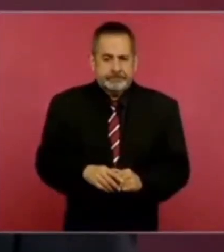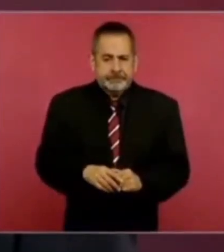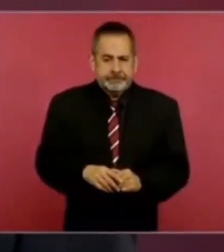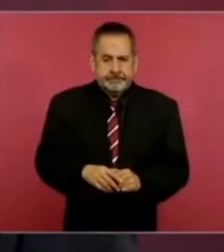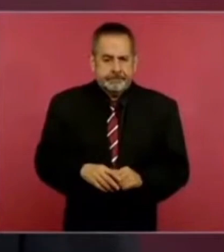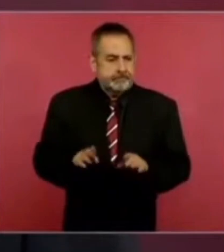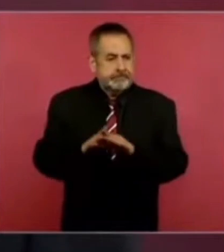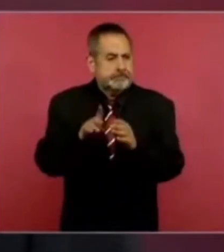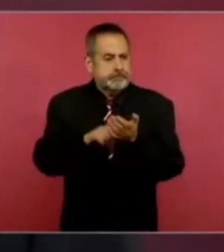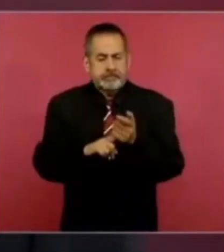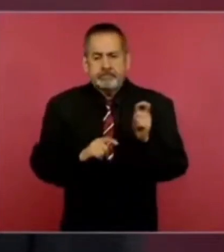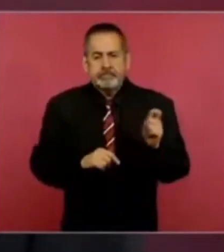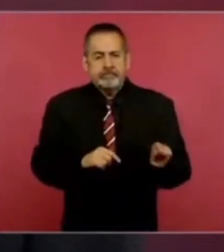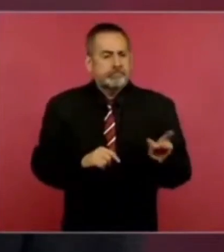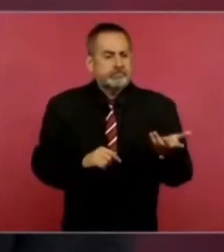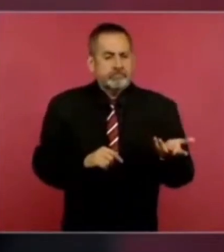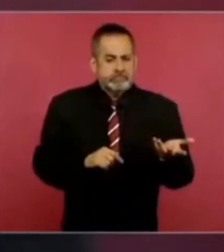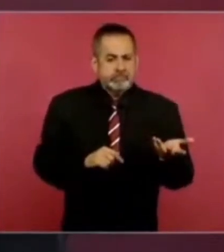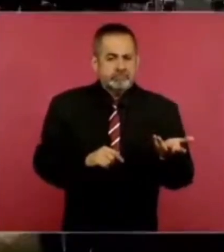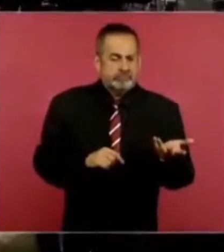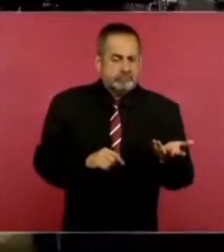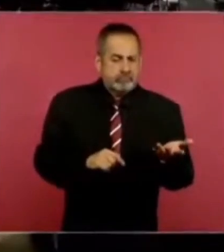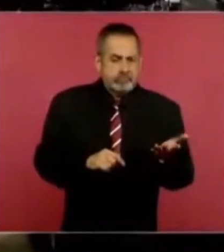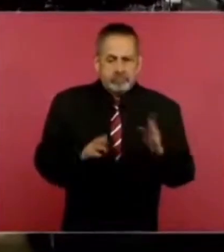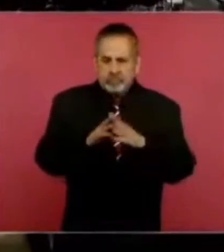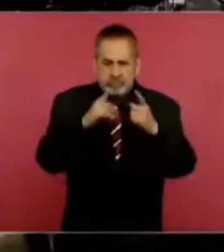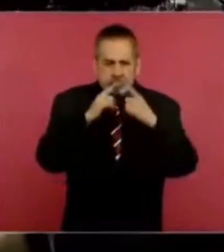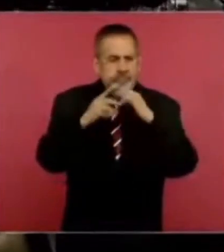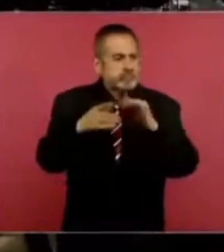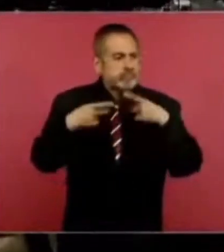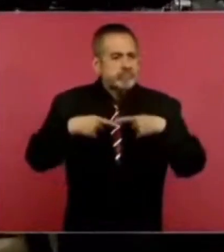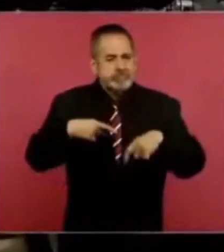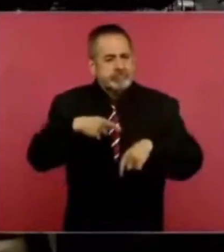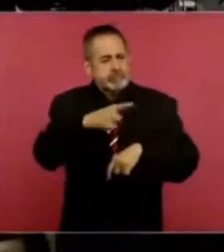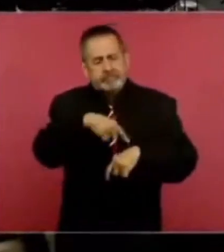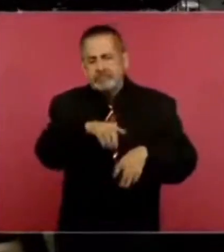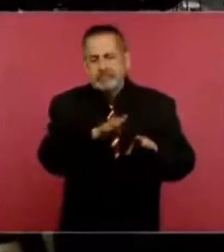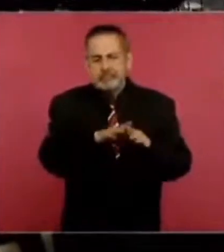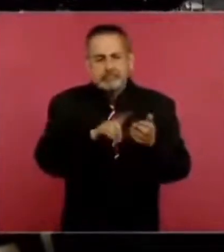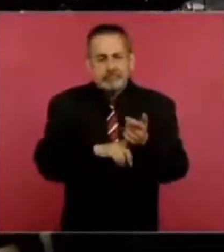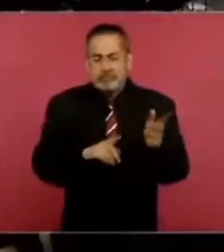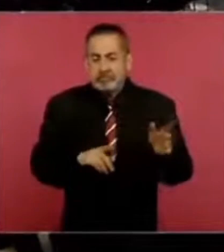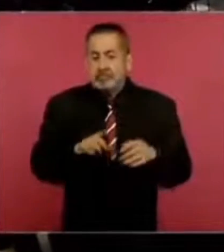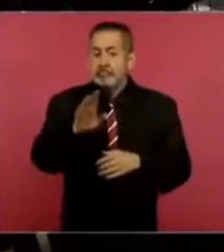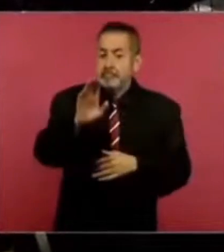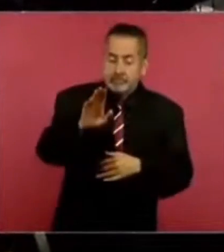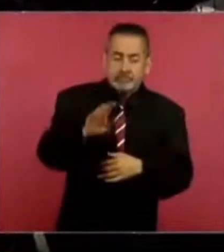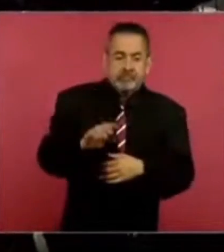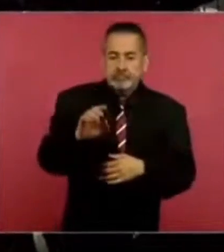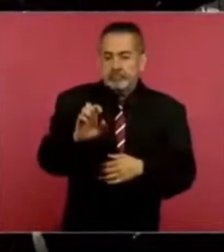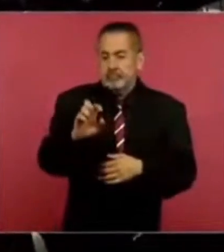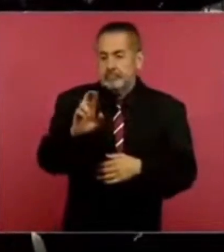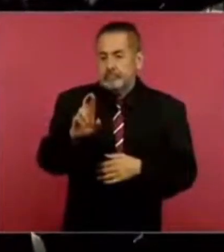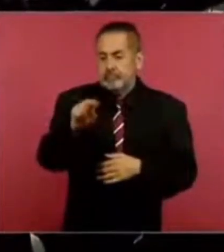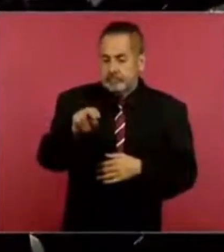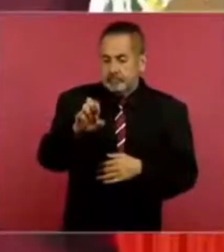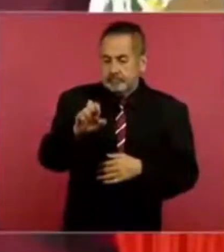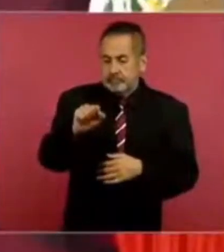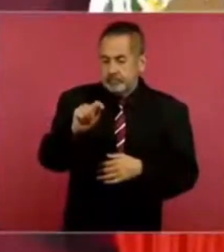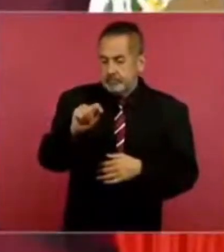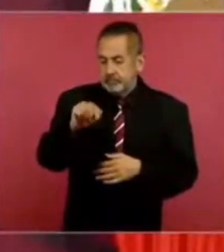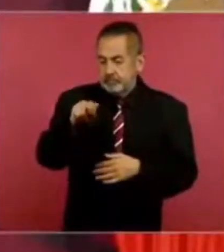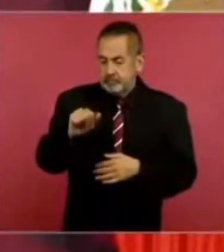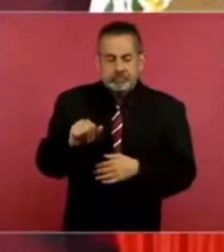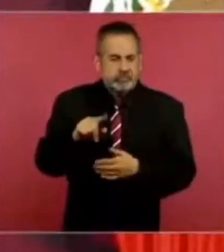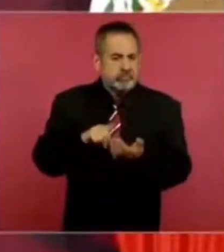cómo va a actuar la gente. Pero en el caso de Ernestina, pues sí es una